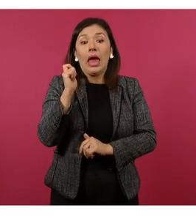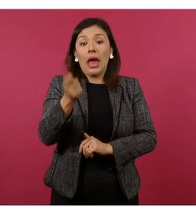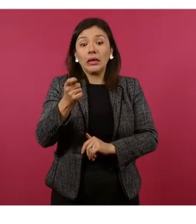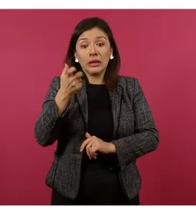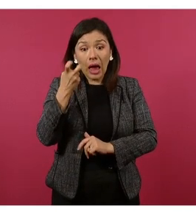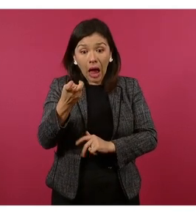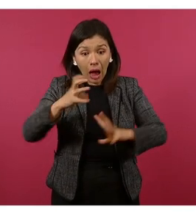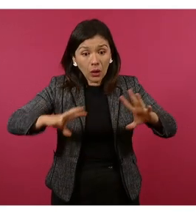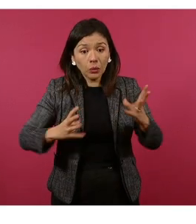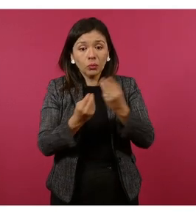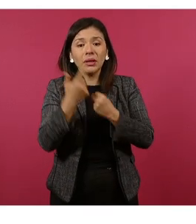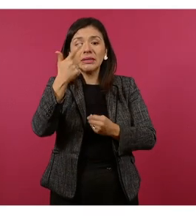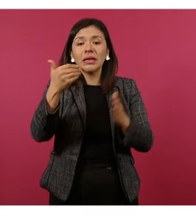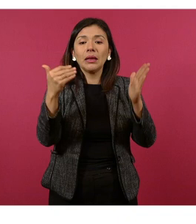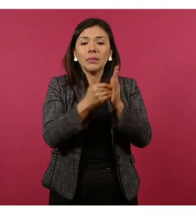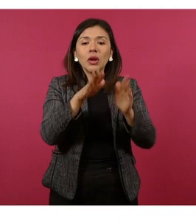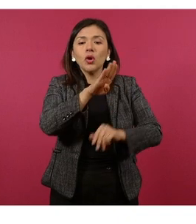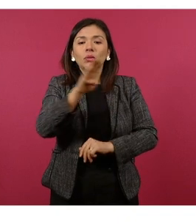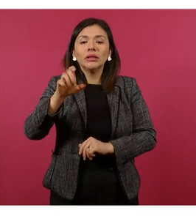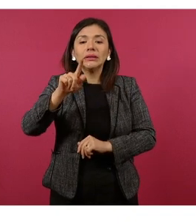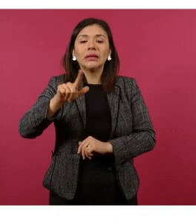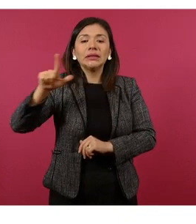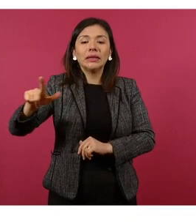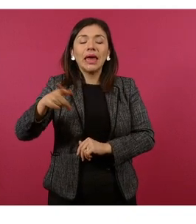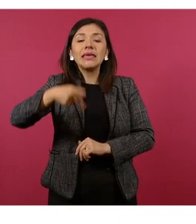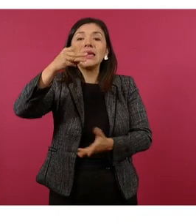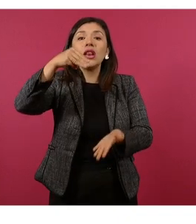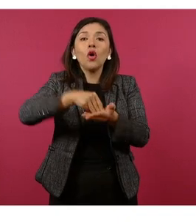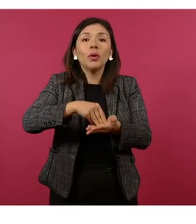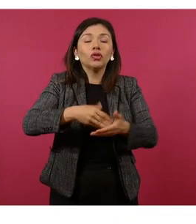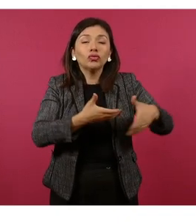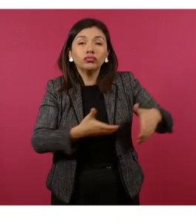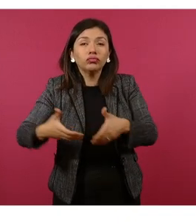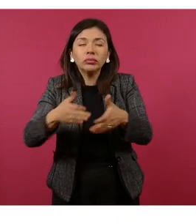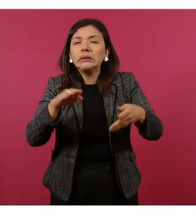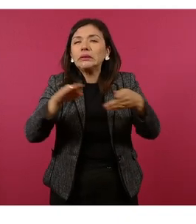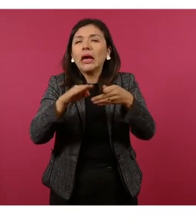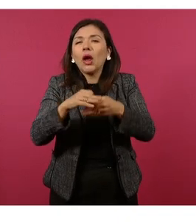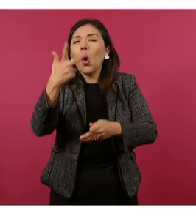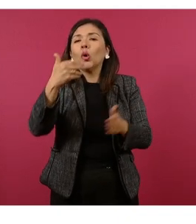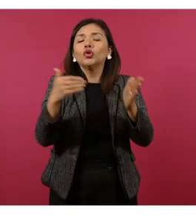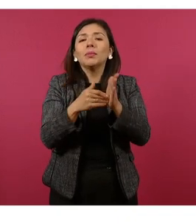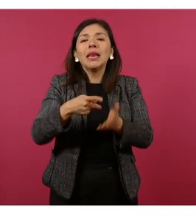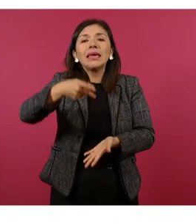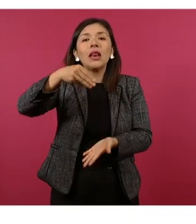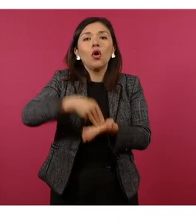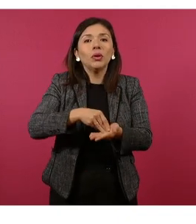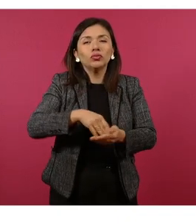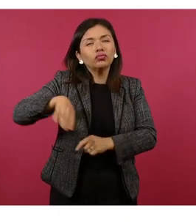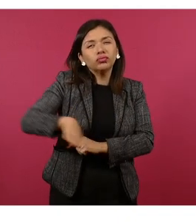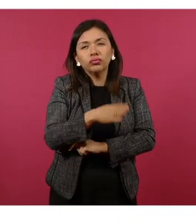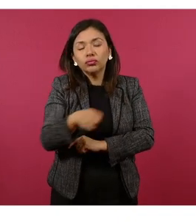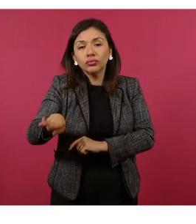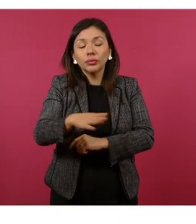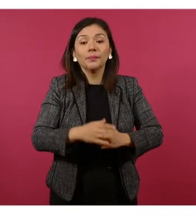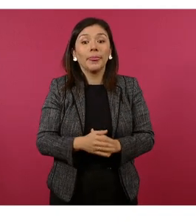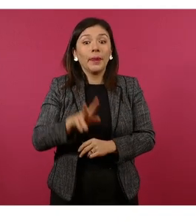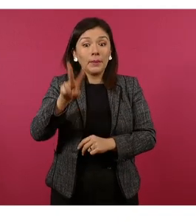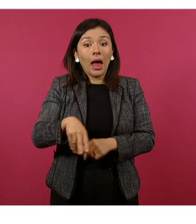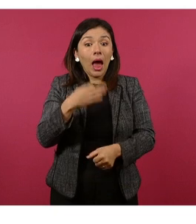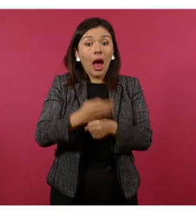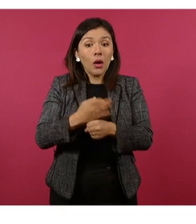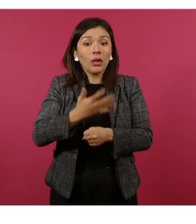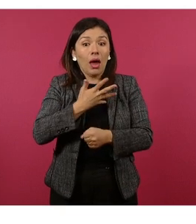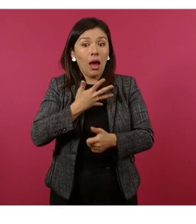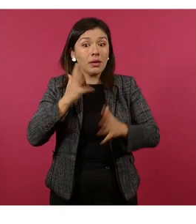totalizan 7977 km casi 8,000 km Y actualmente tenemos